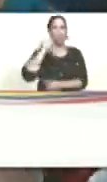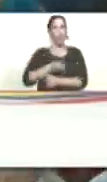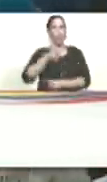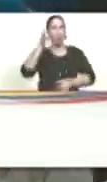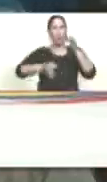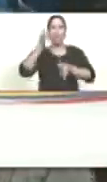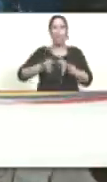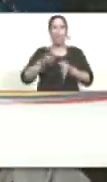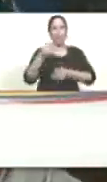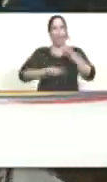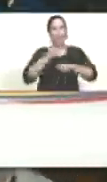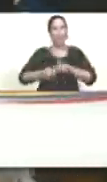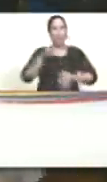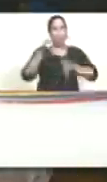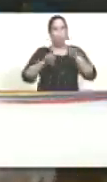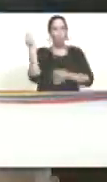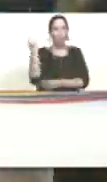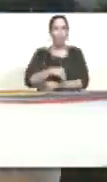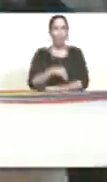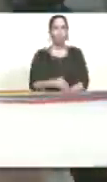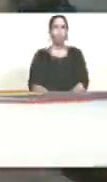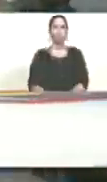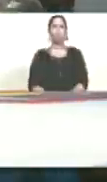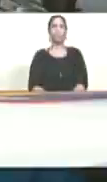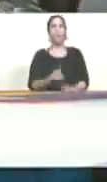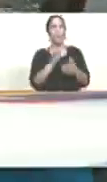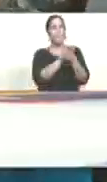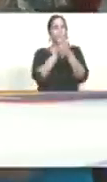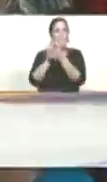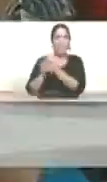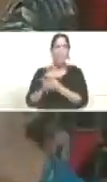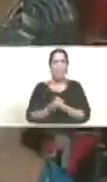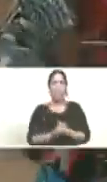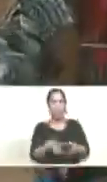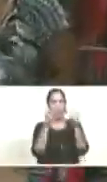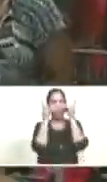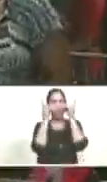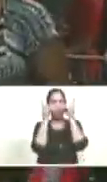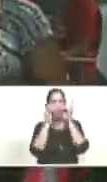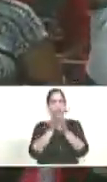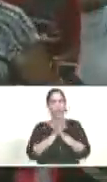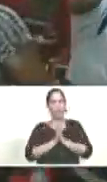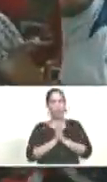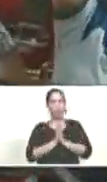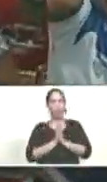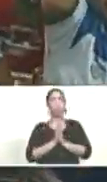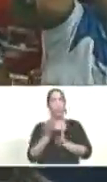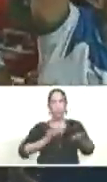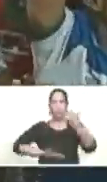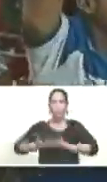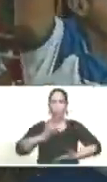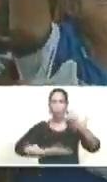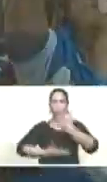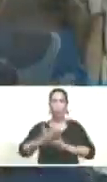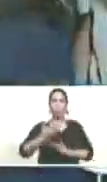justicia, justicia y más justicia. Compañera Delcy Rodríguez, coordine con el fiscal general,